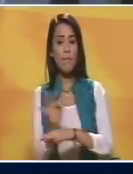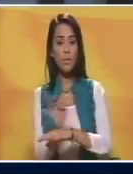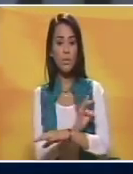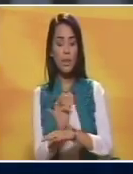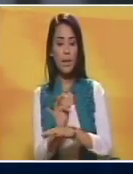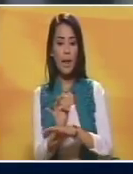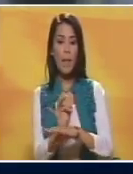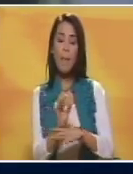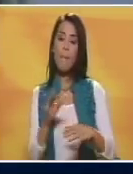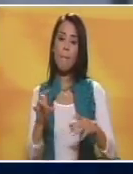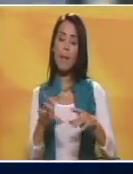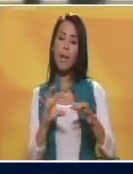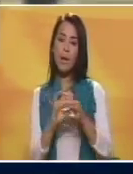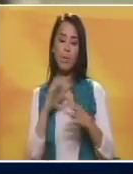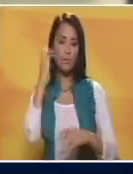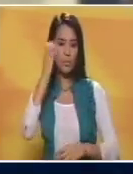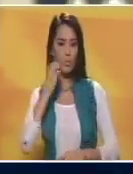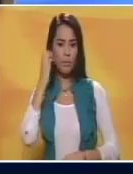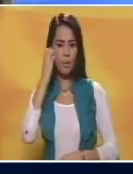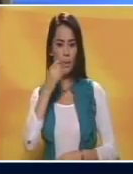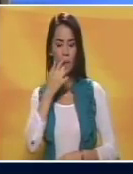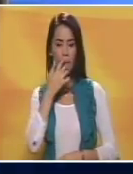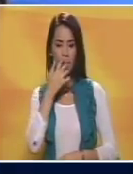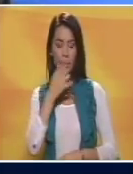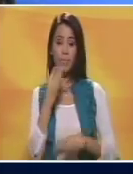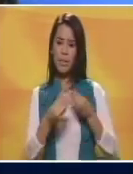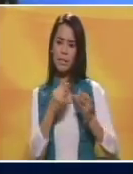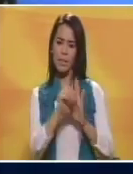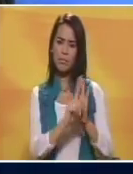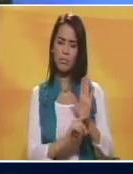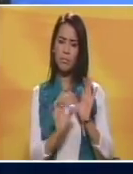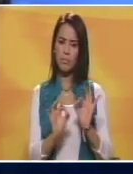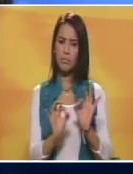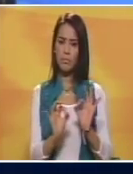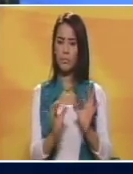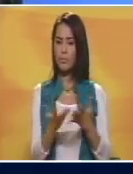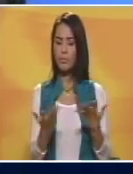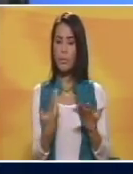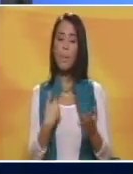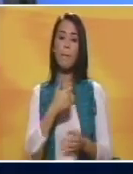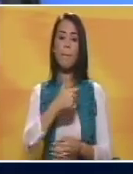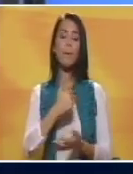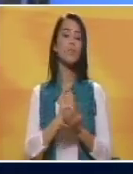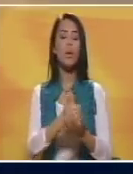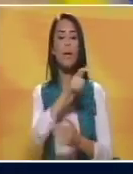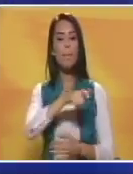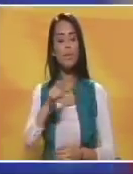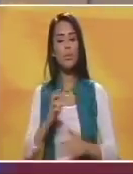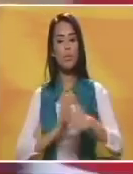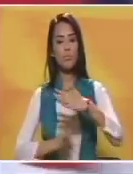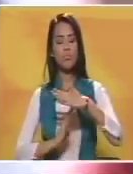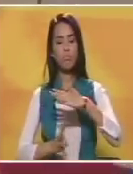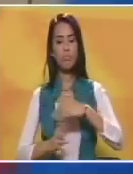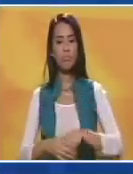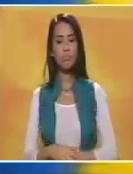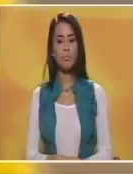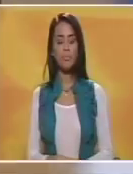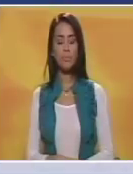bloque europeo, incluido el proyecto de crear plataformas de desembarco para inmigrantes fuera del territorio comunitario.